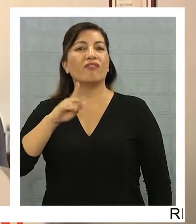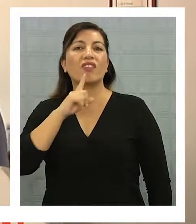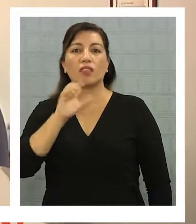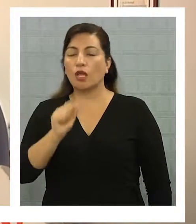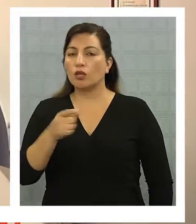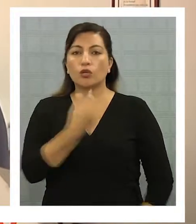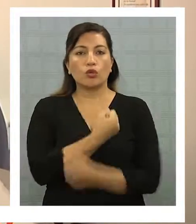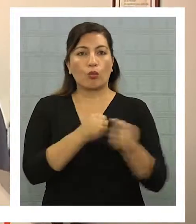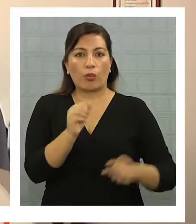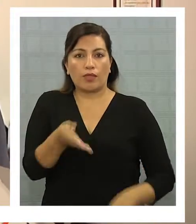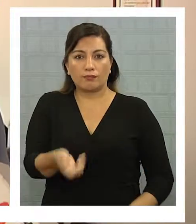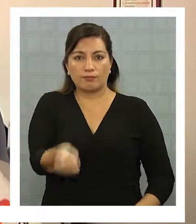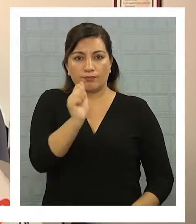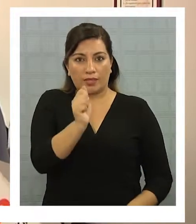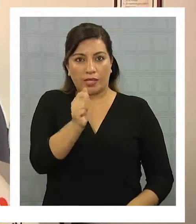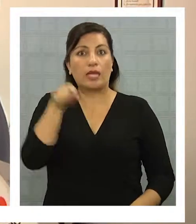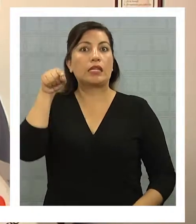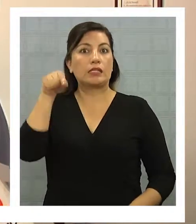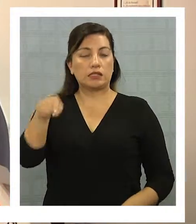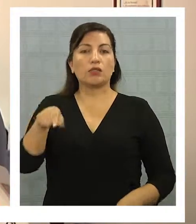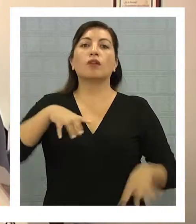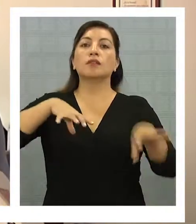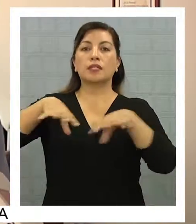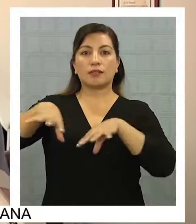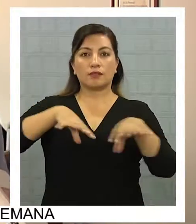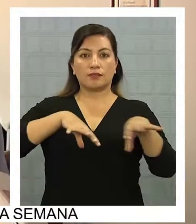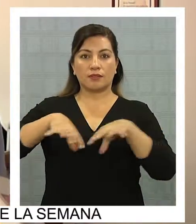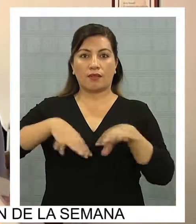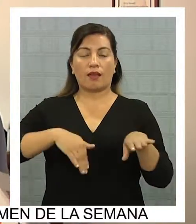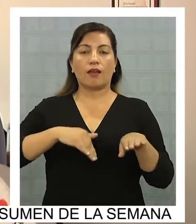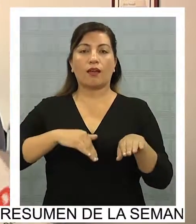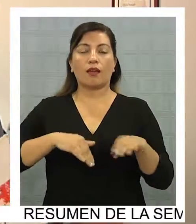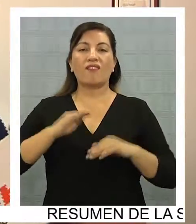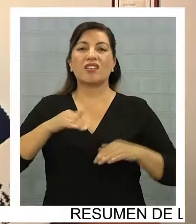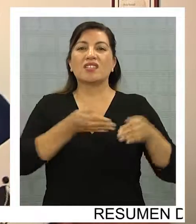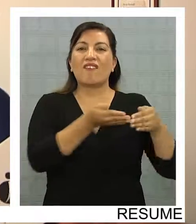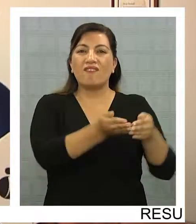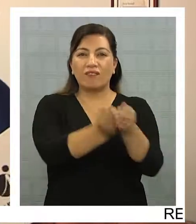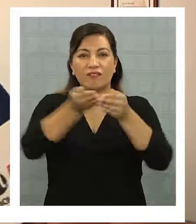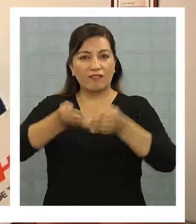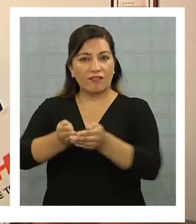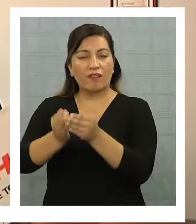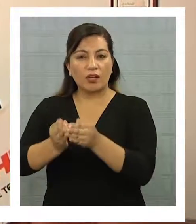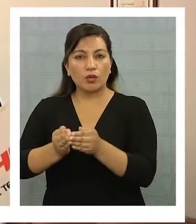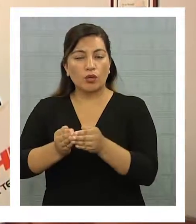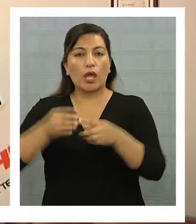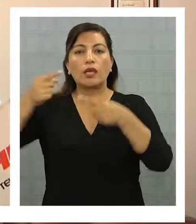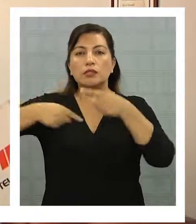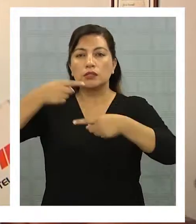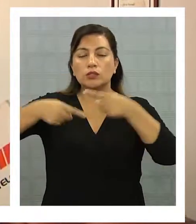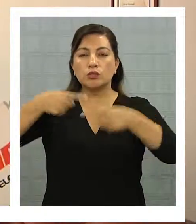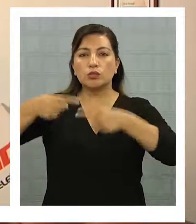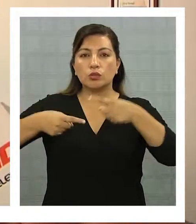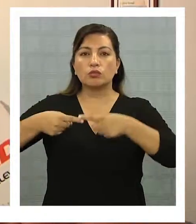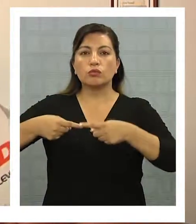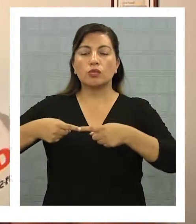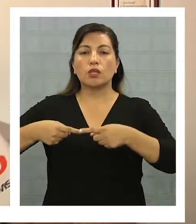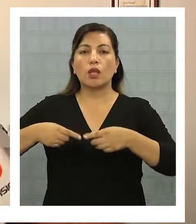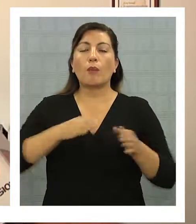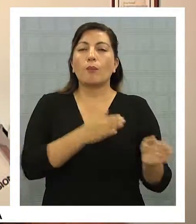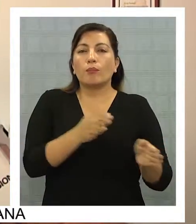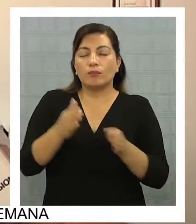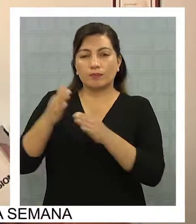y eso ha determinado que la actividad muchas veces entre los barcos y las industrias y en los